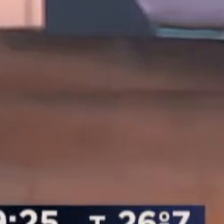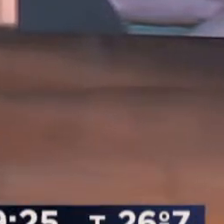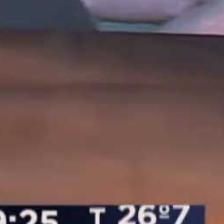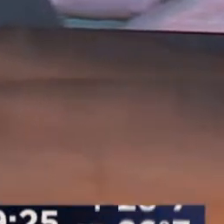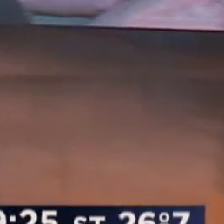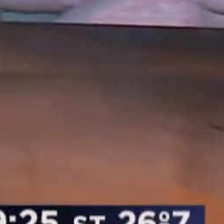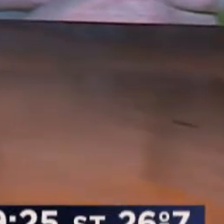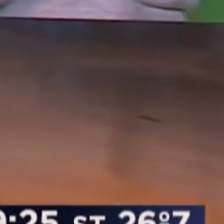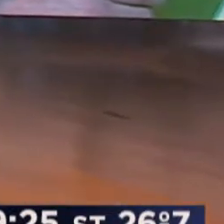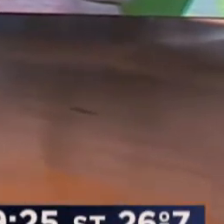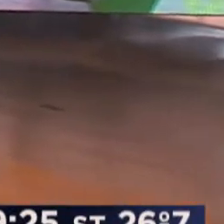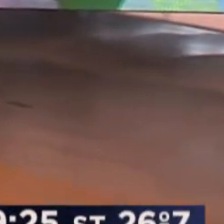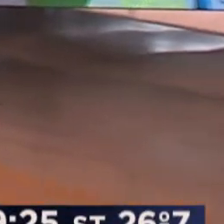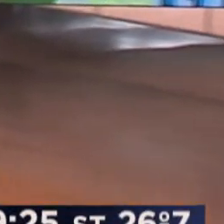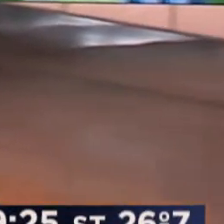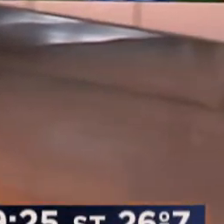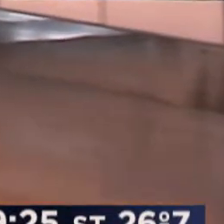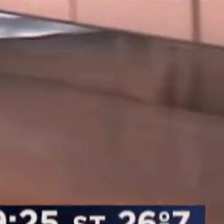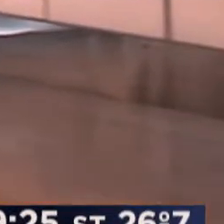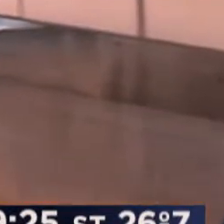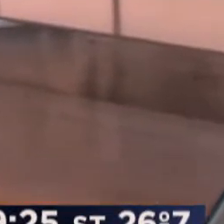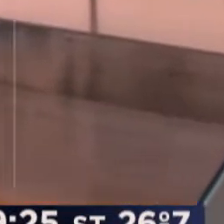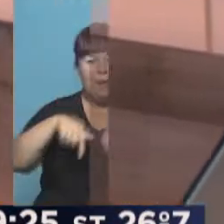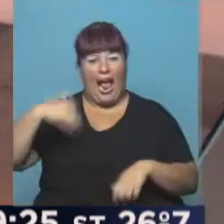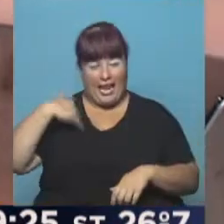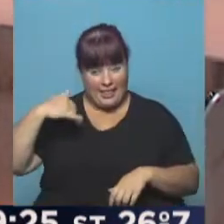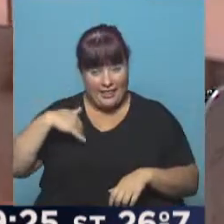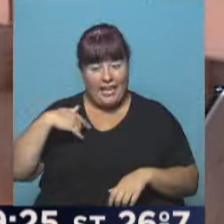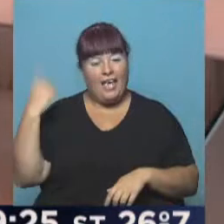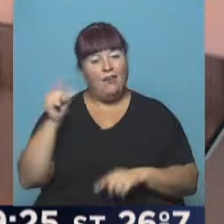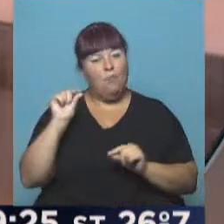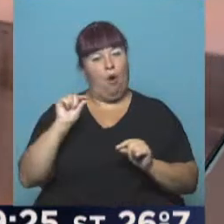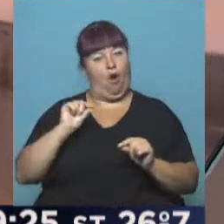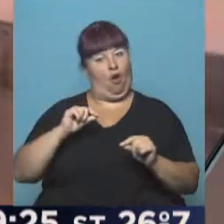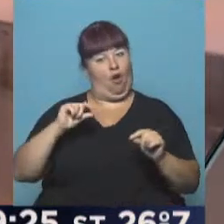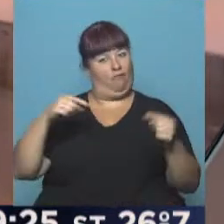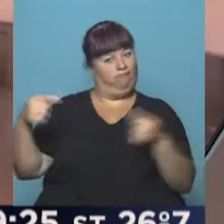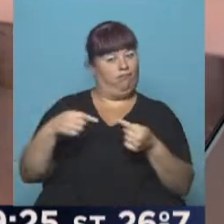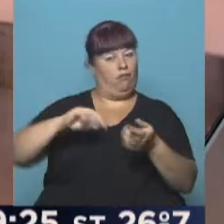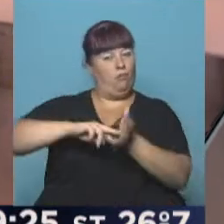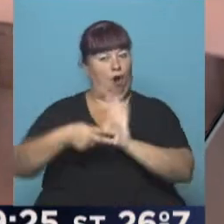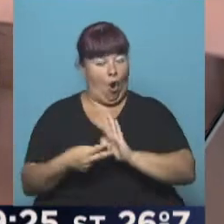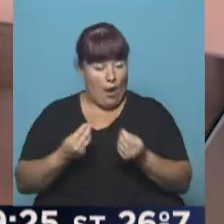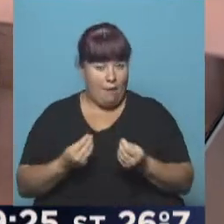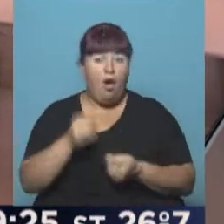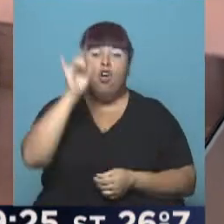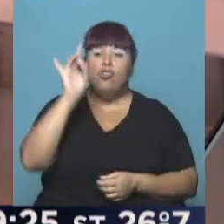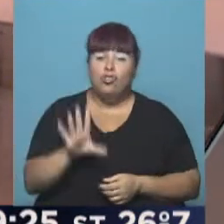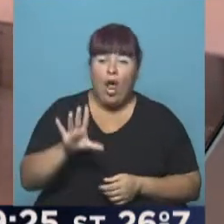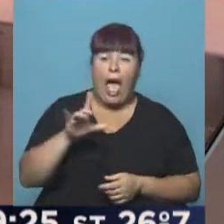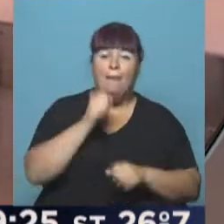La autorización para que aerolíneas de bajo costo puedan operar en la República Argentina ha despertado determinada polémica, no solamente con